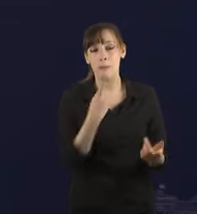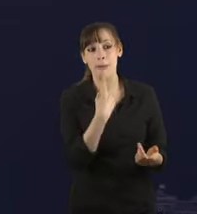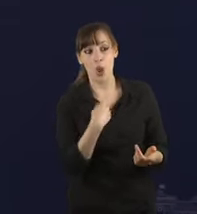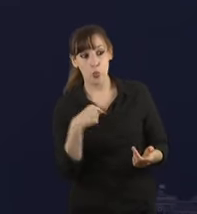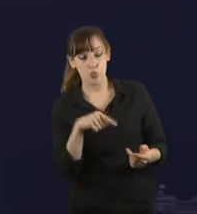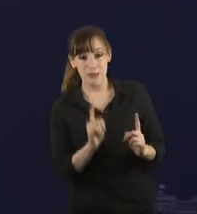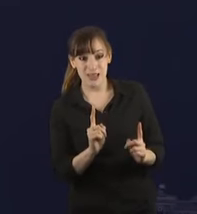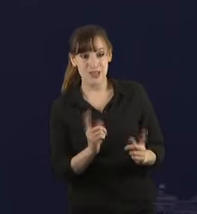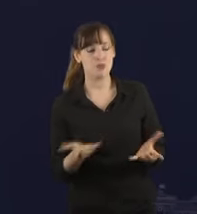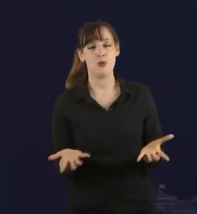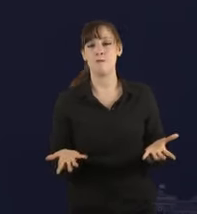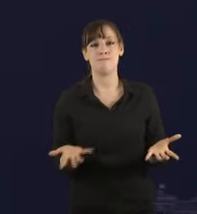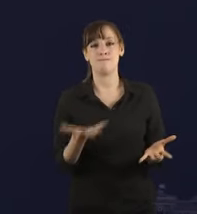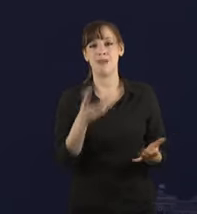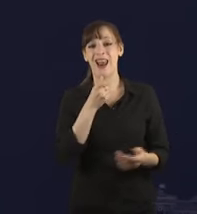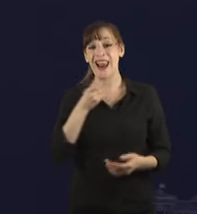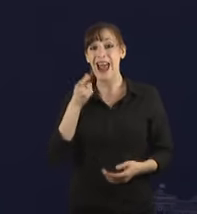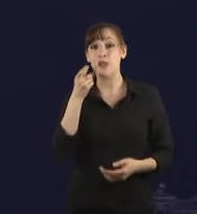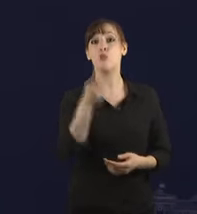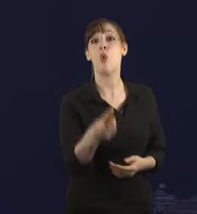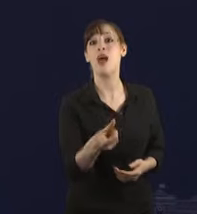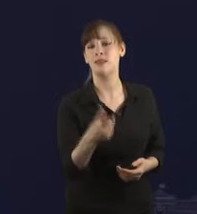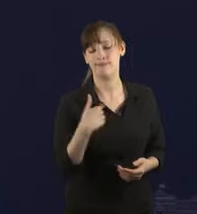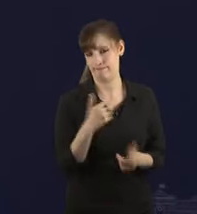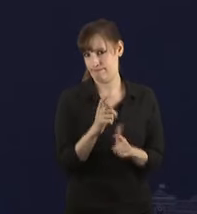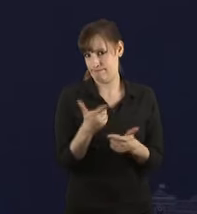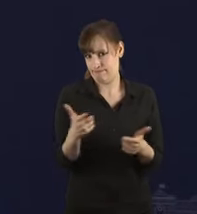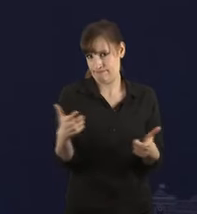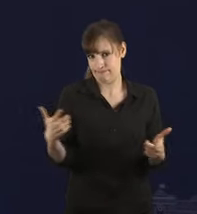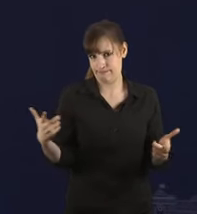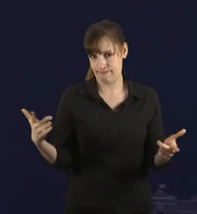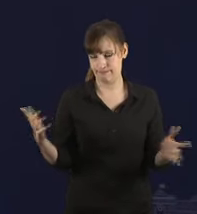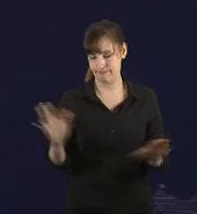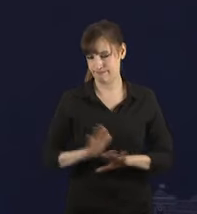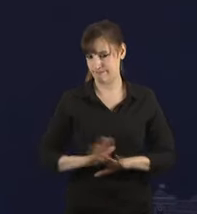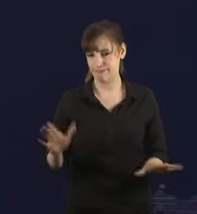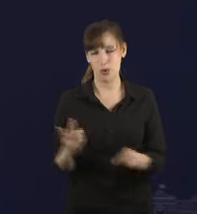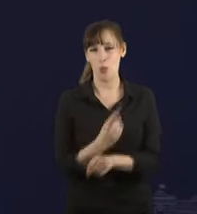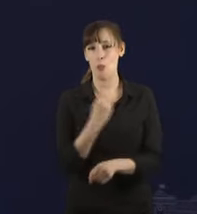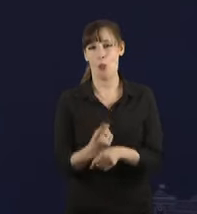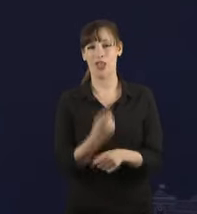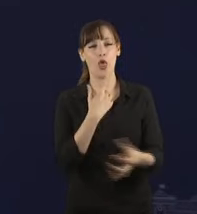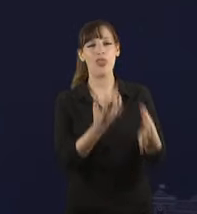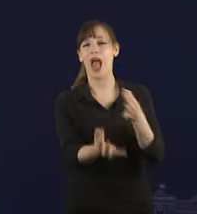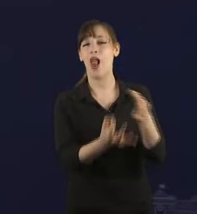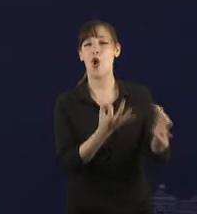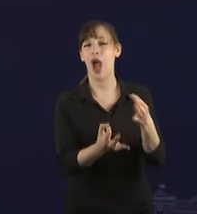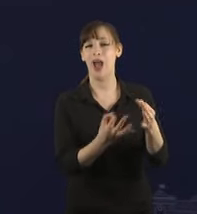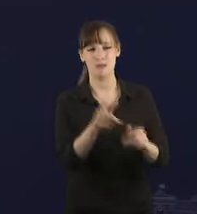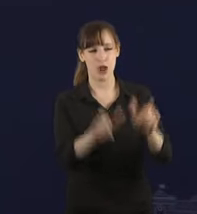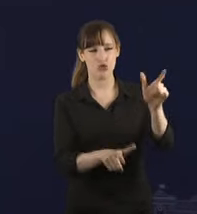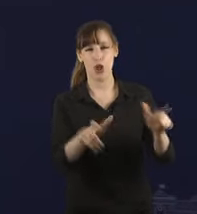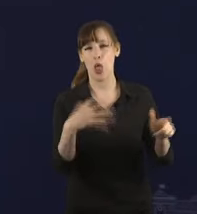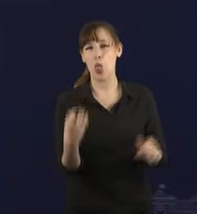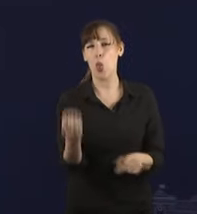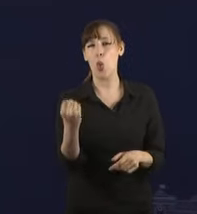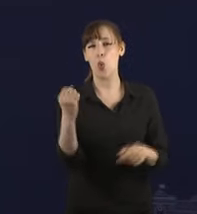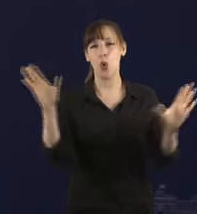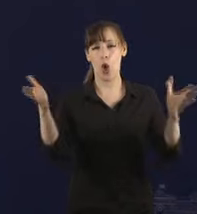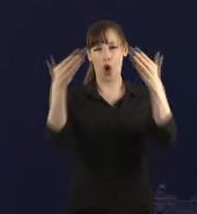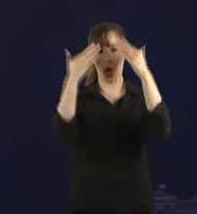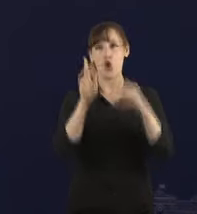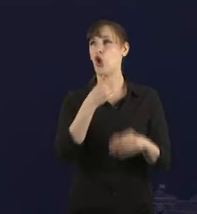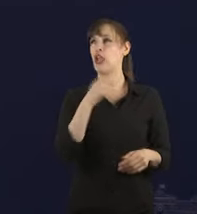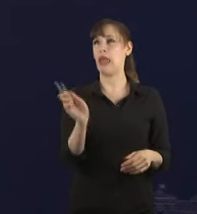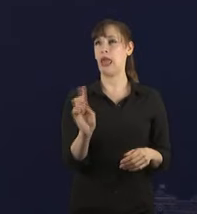tiene No tiene respuesta porque no puede no se puede dialogar Con quienes no quieren que el país salga adelante es muy difícil dialogar con